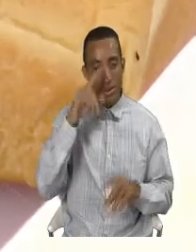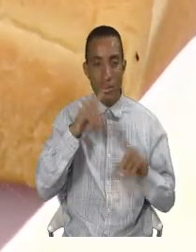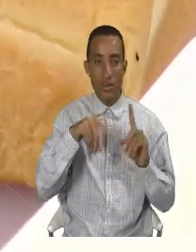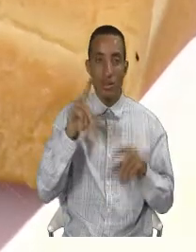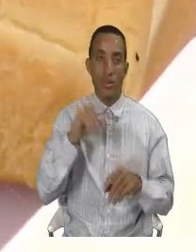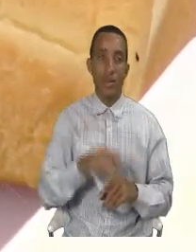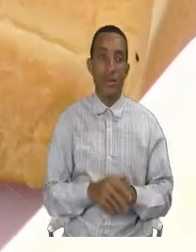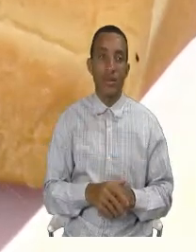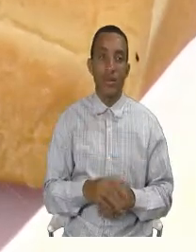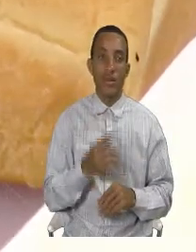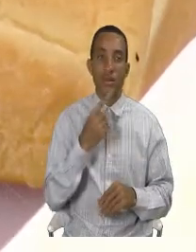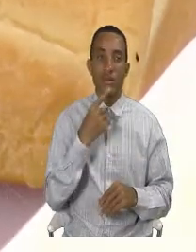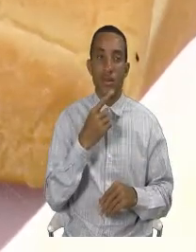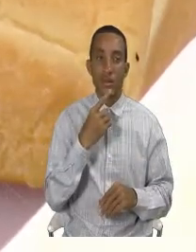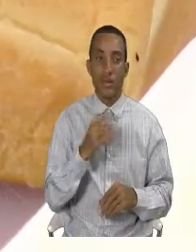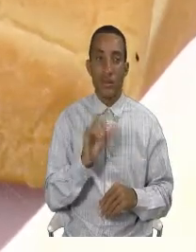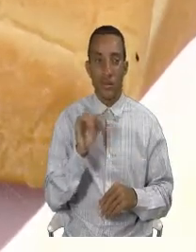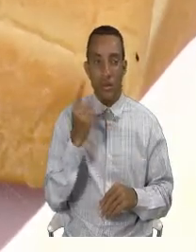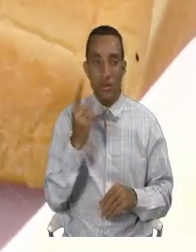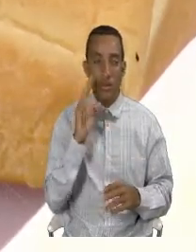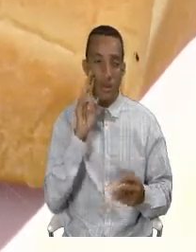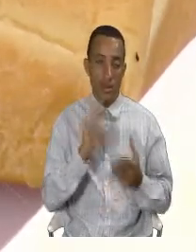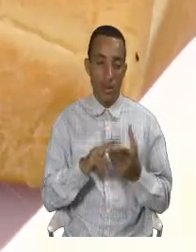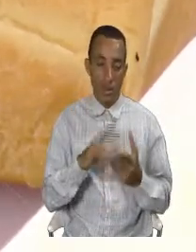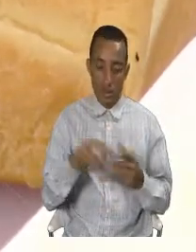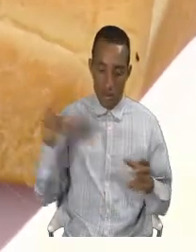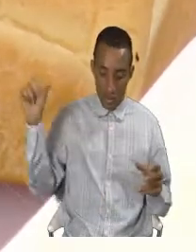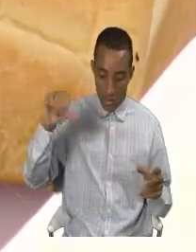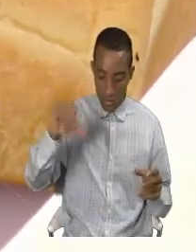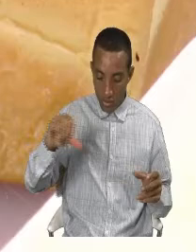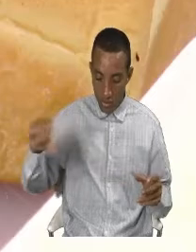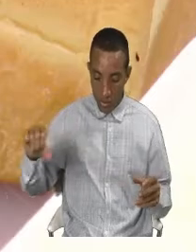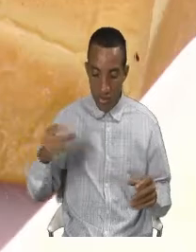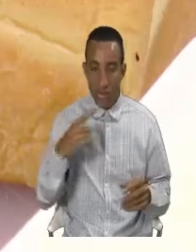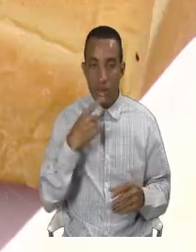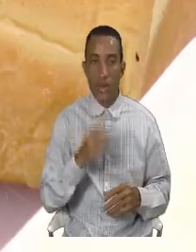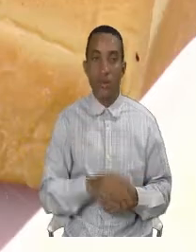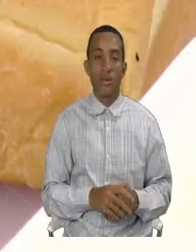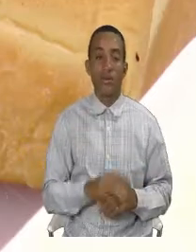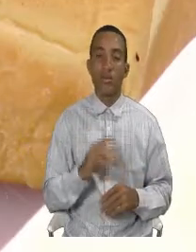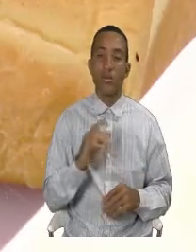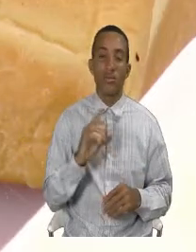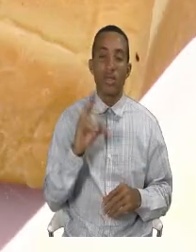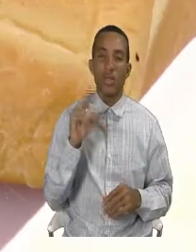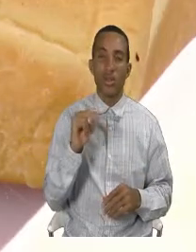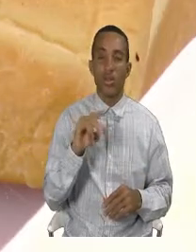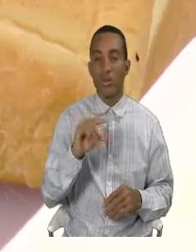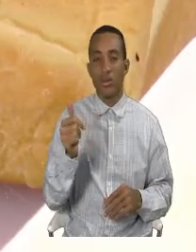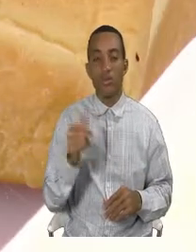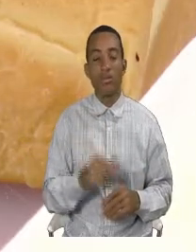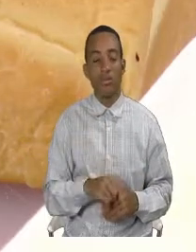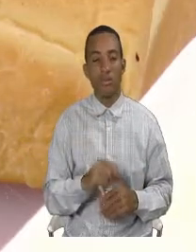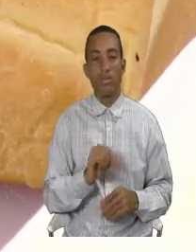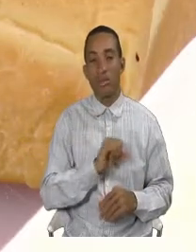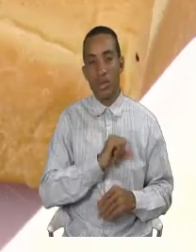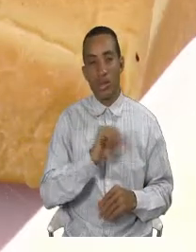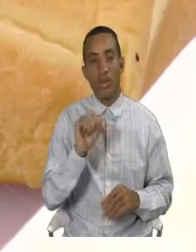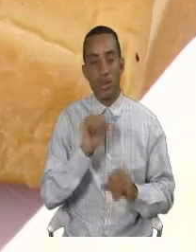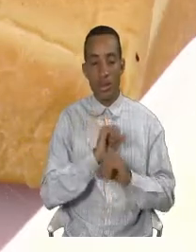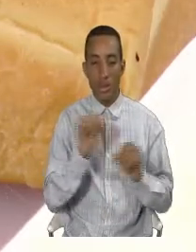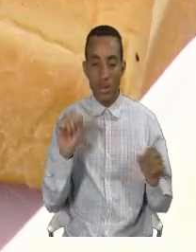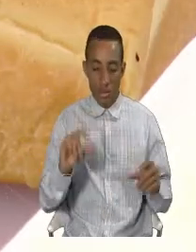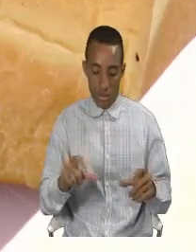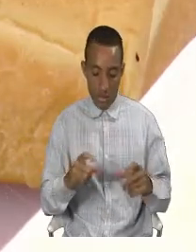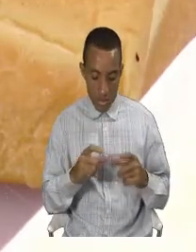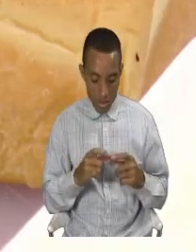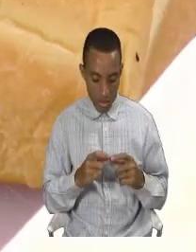lo primero que uno les dice es que si conocen las salsas. Hay gente que dice que no y hay gente que dice sí, claro. Tenemos la tarjetica, también